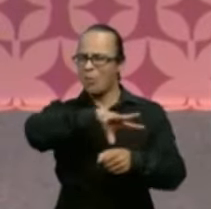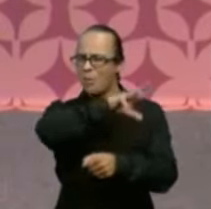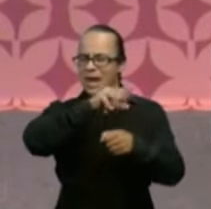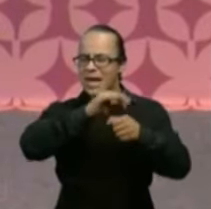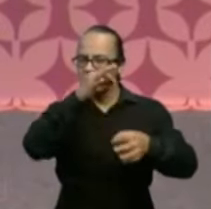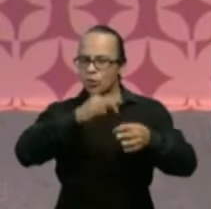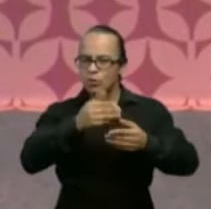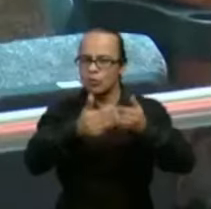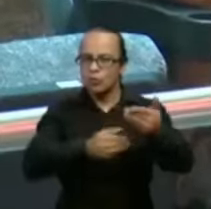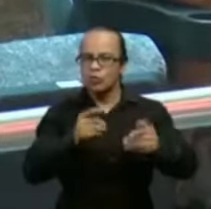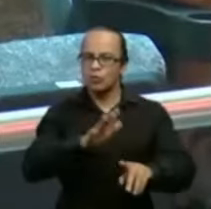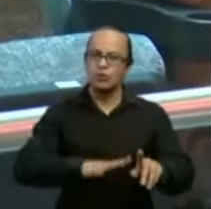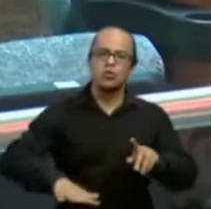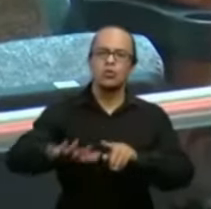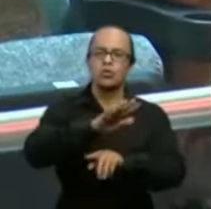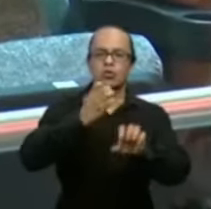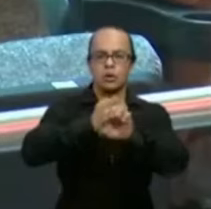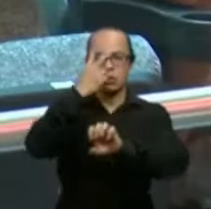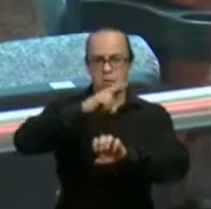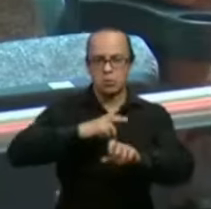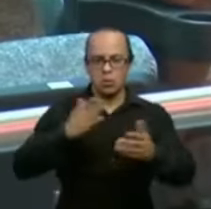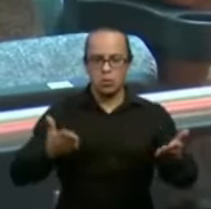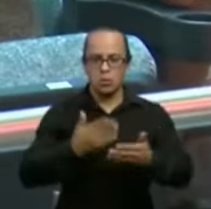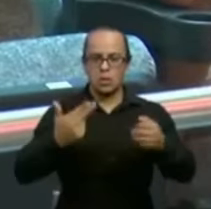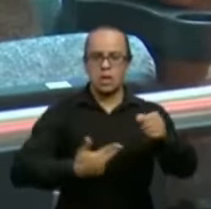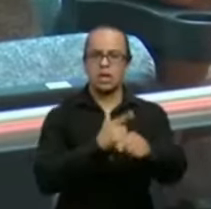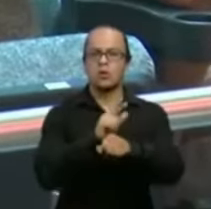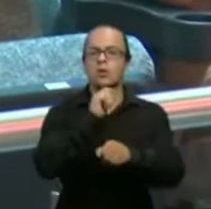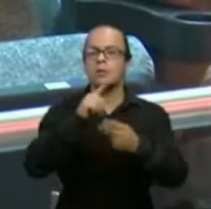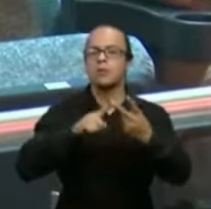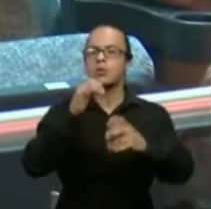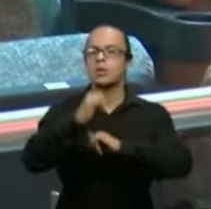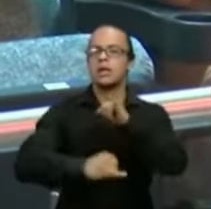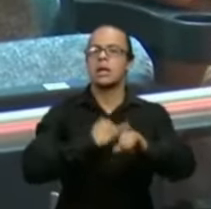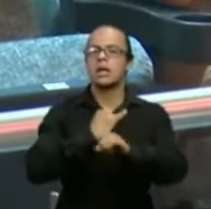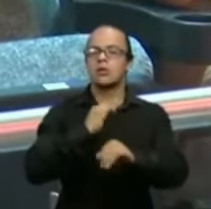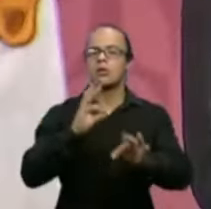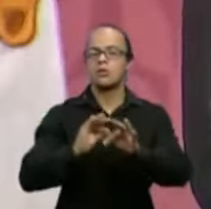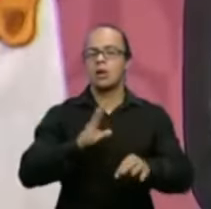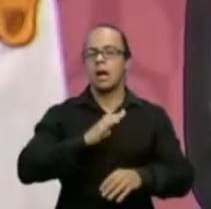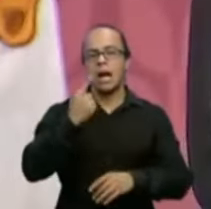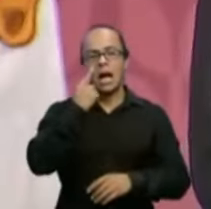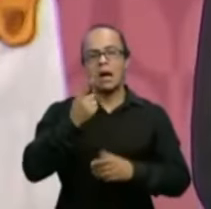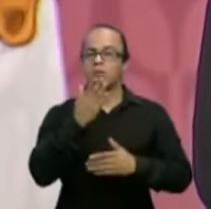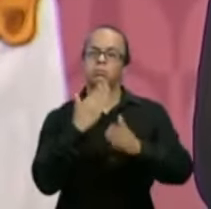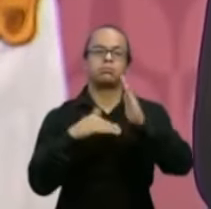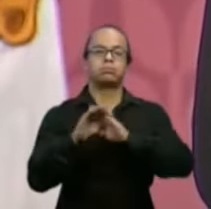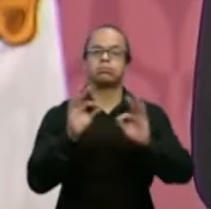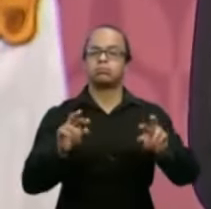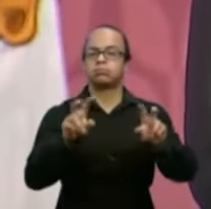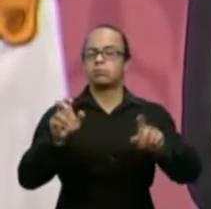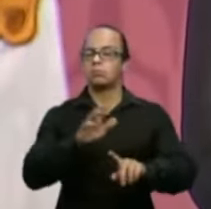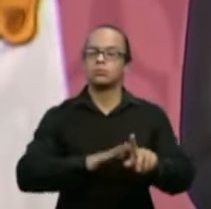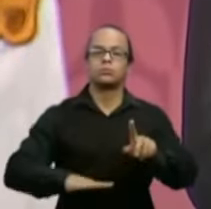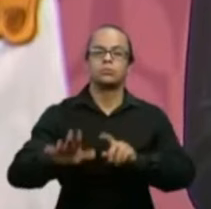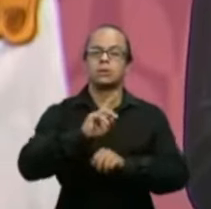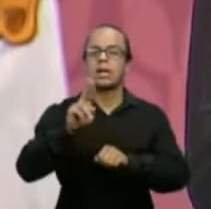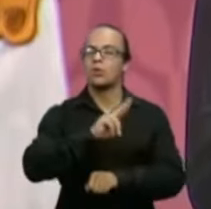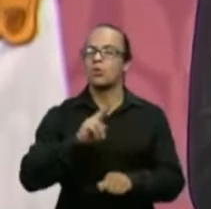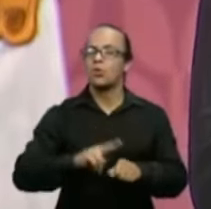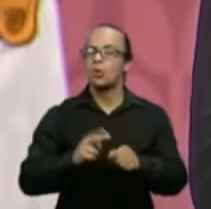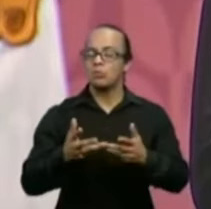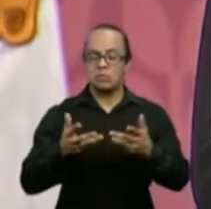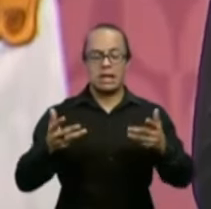los atractivos de la entidad en los mercados nacionales e internacionales. Tenemos una extraordinaria riqueza natural.